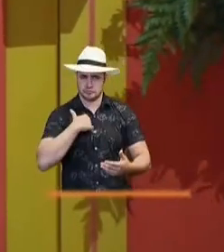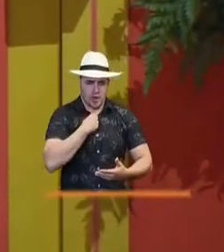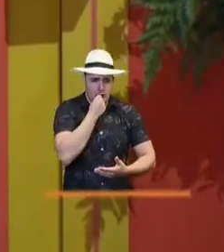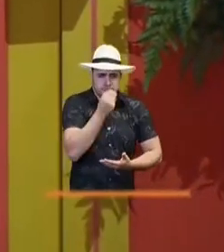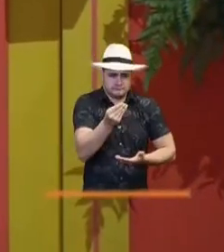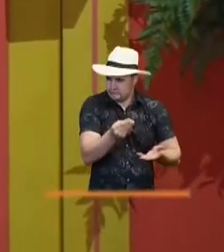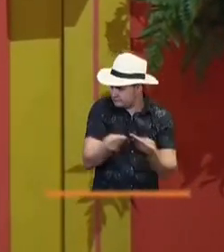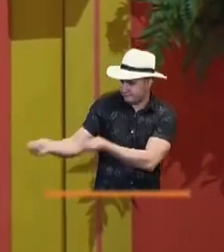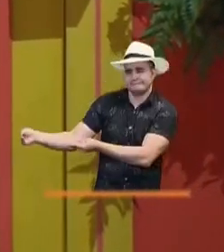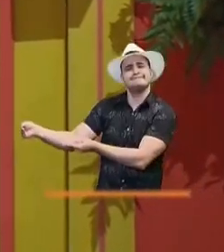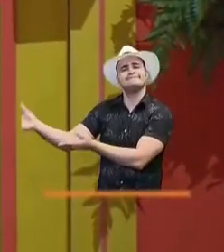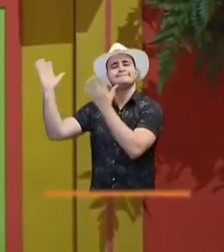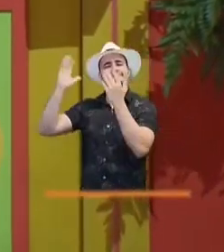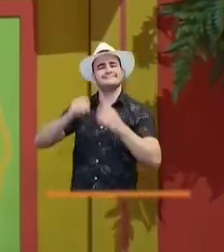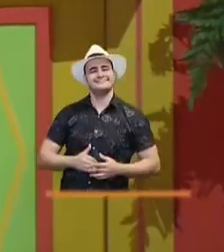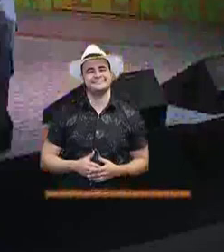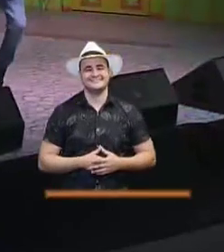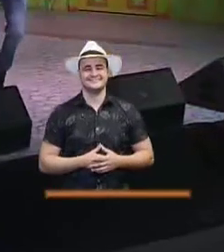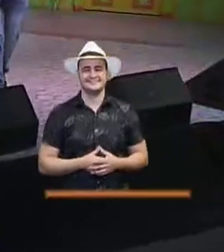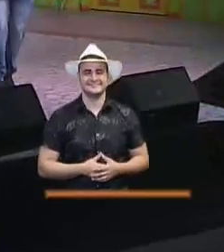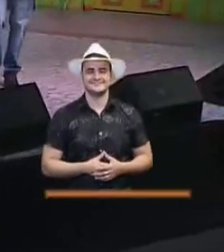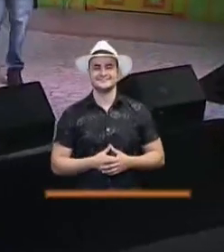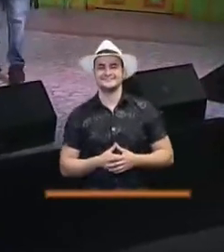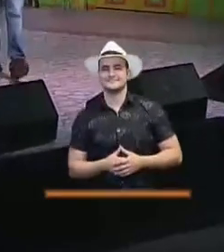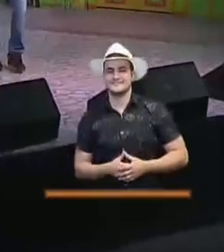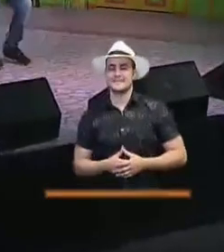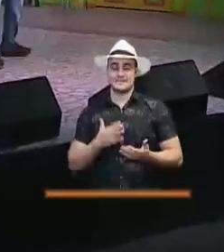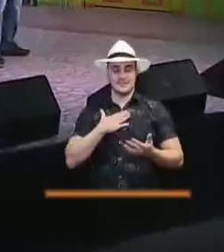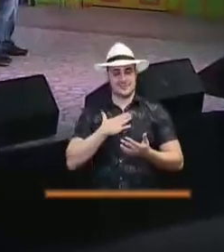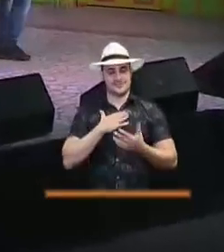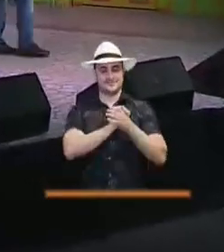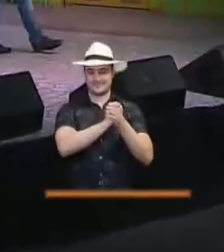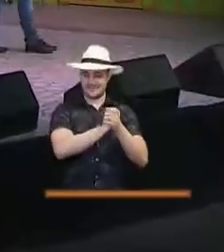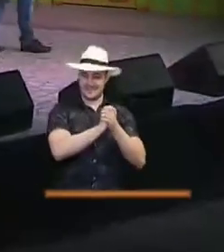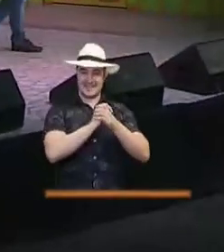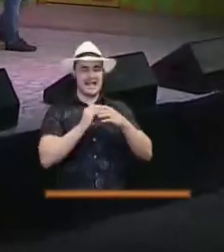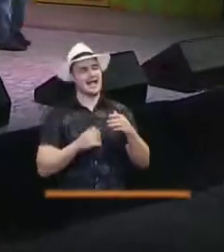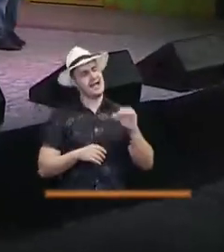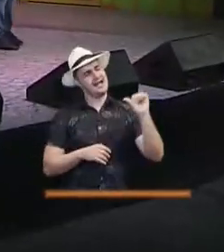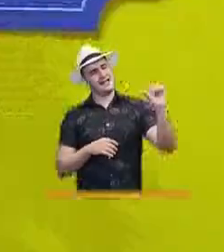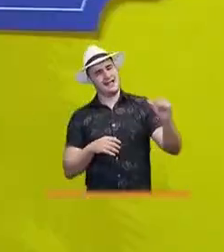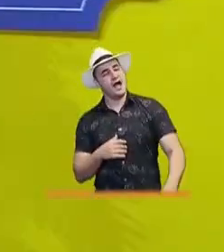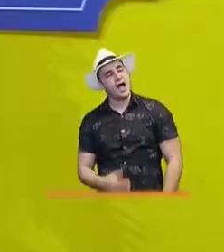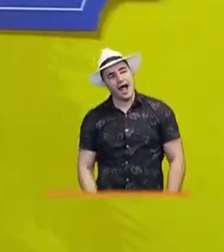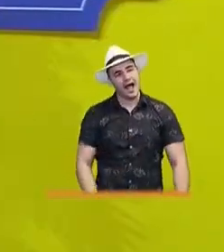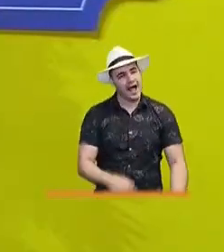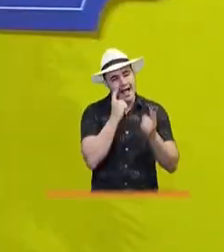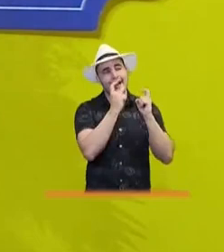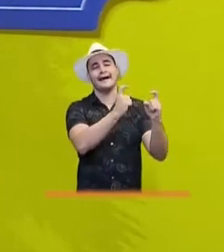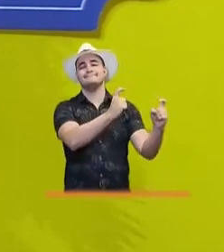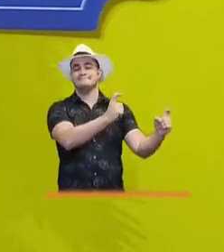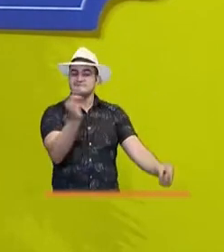el pan de la boca. Me enamoré de una amiga y eso sí